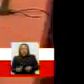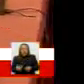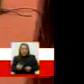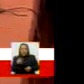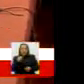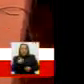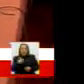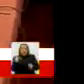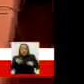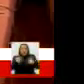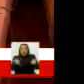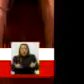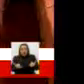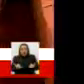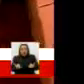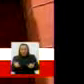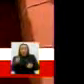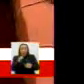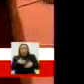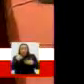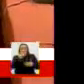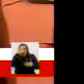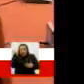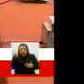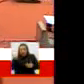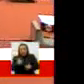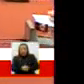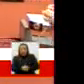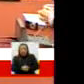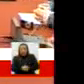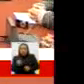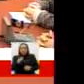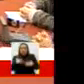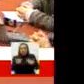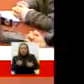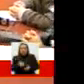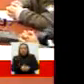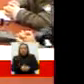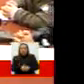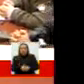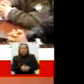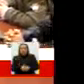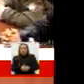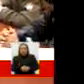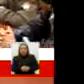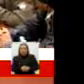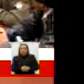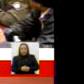Ese presente que nosotros no debemos olvidar. El congresista no puede estar en una cápsula